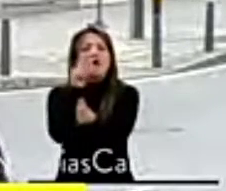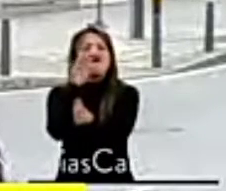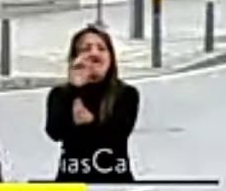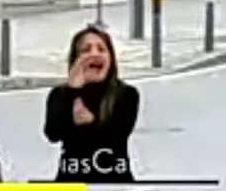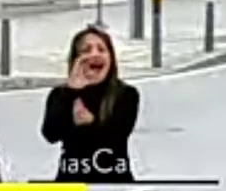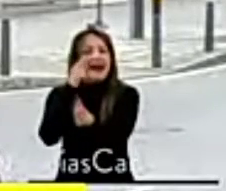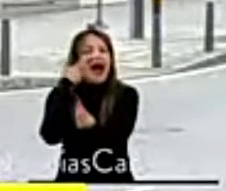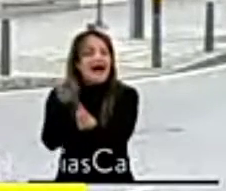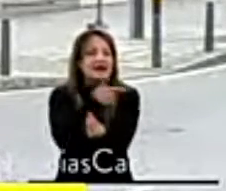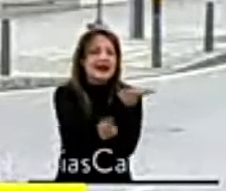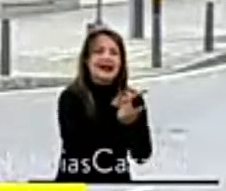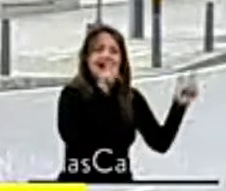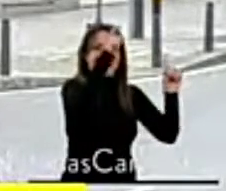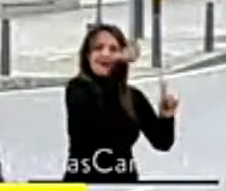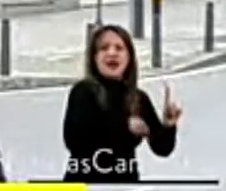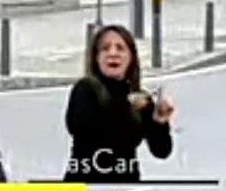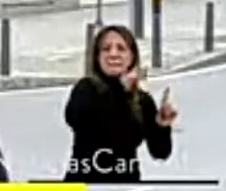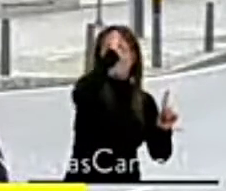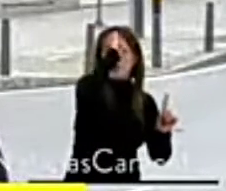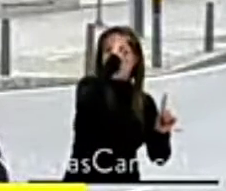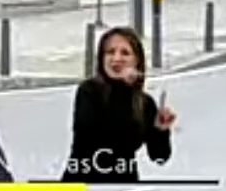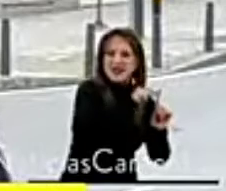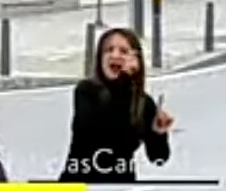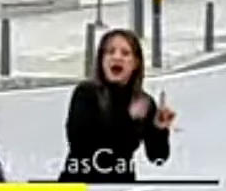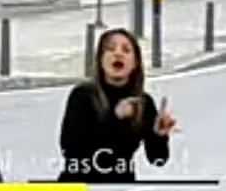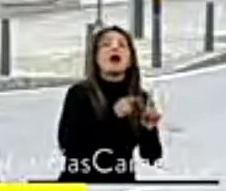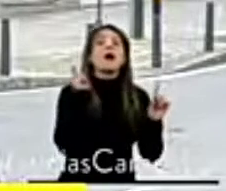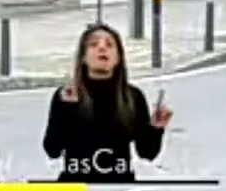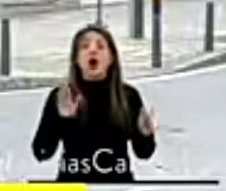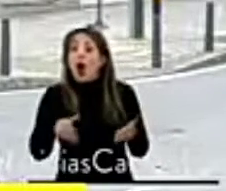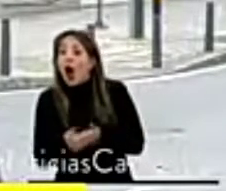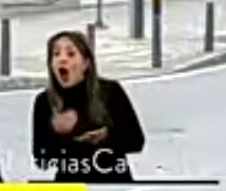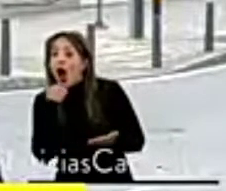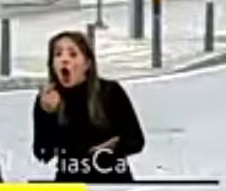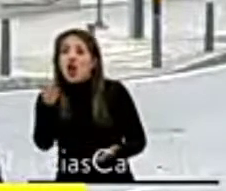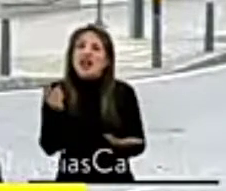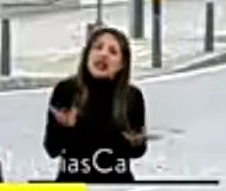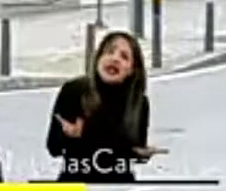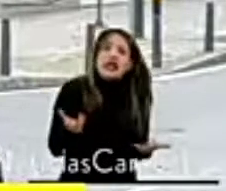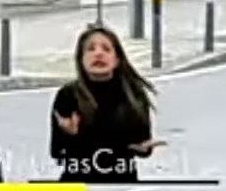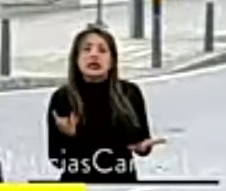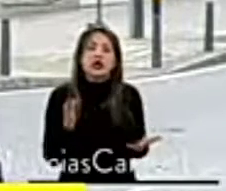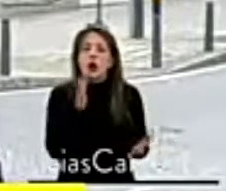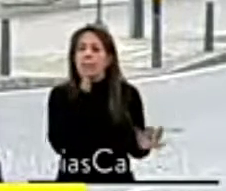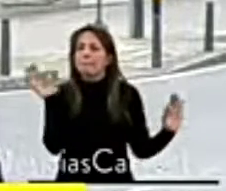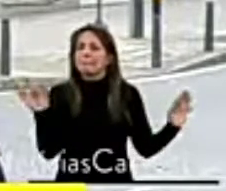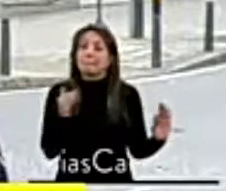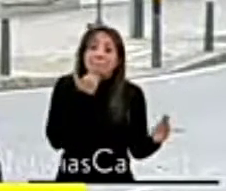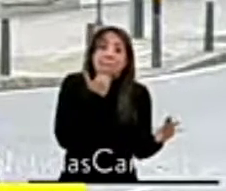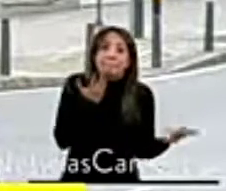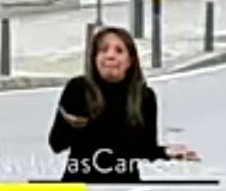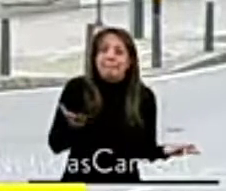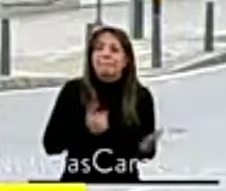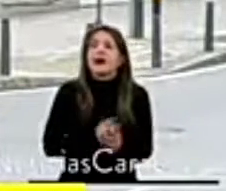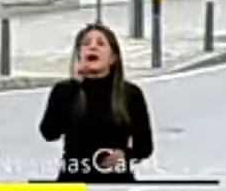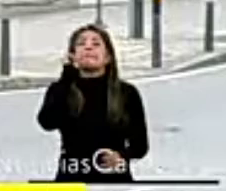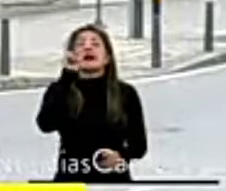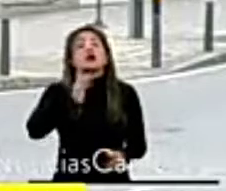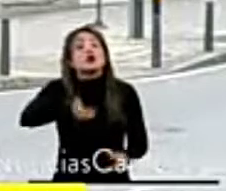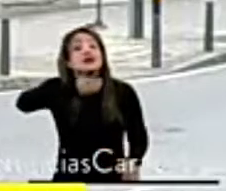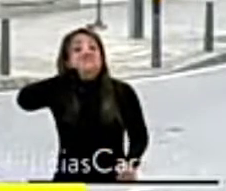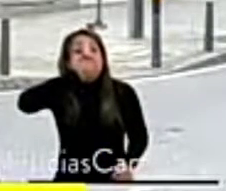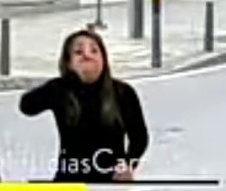liberación del policía. Sin embargo, hasta el momento se desconoce cualquier voluntad por parte de los hombres armados. Pero el secuestro